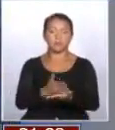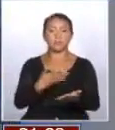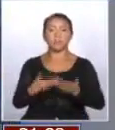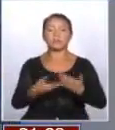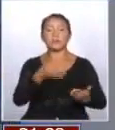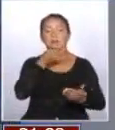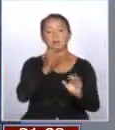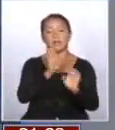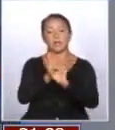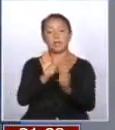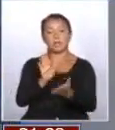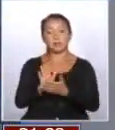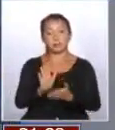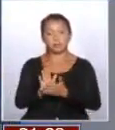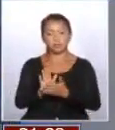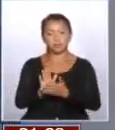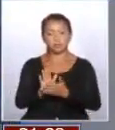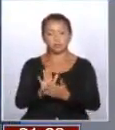este estatuto